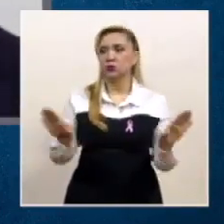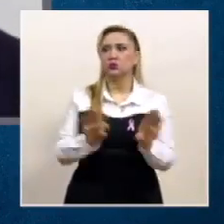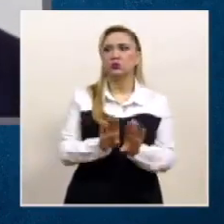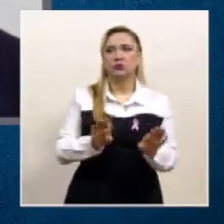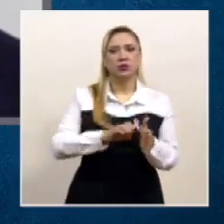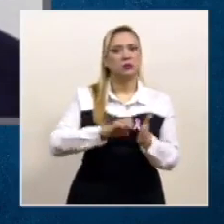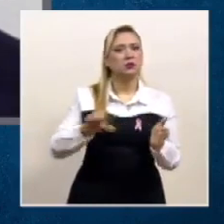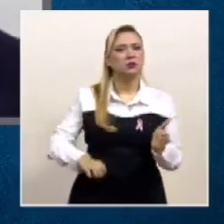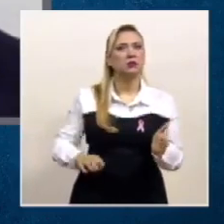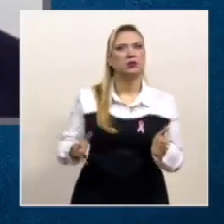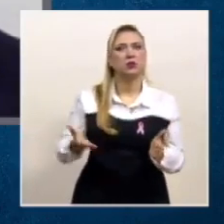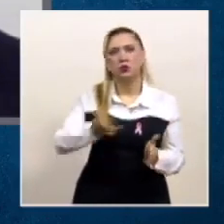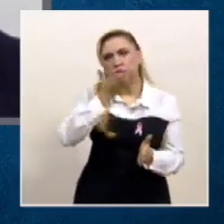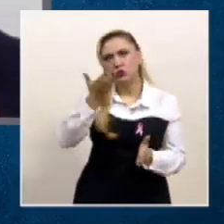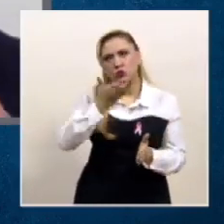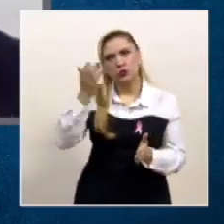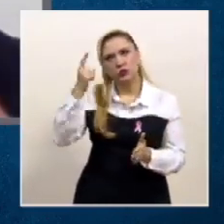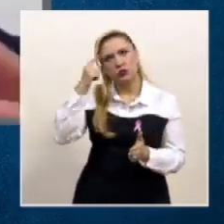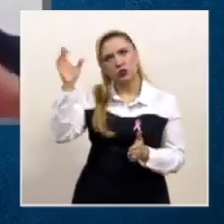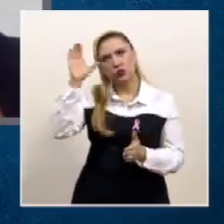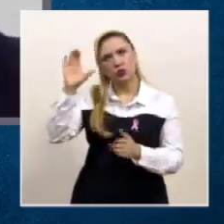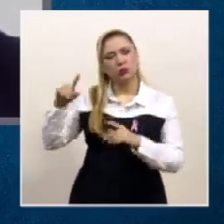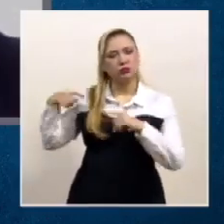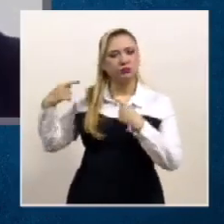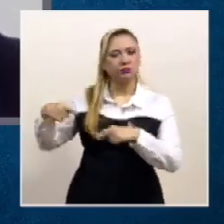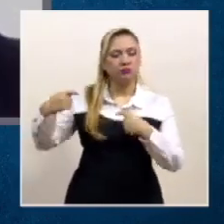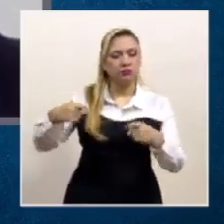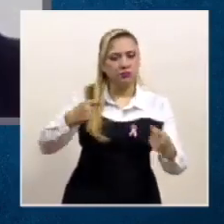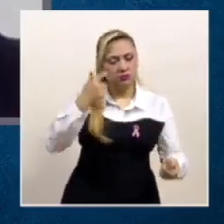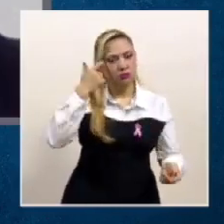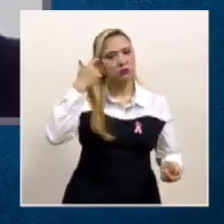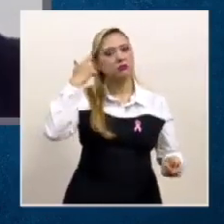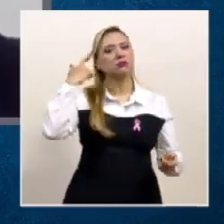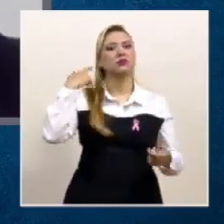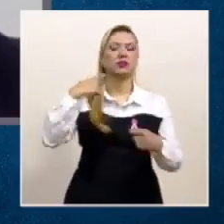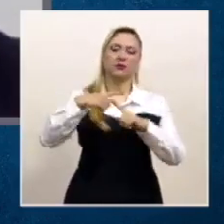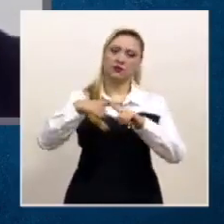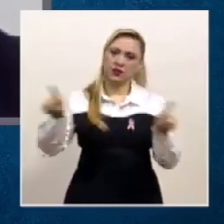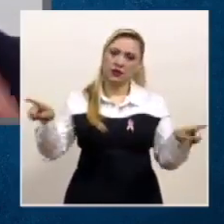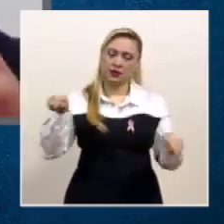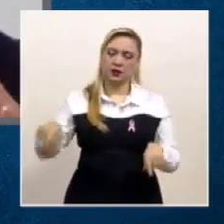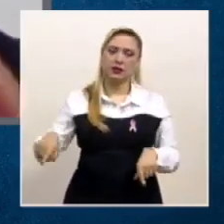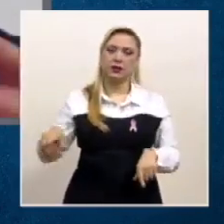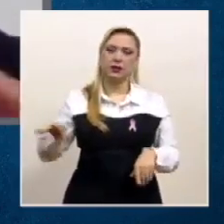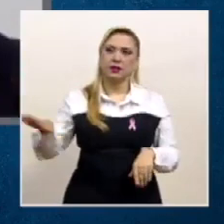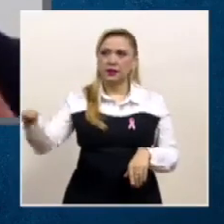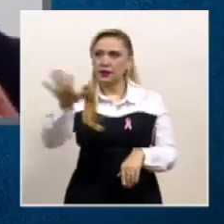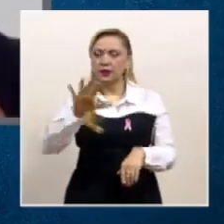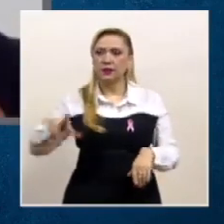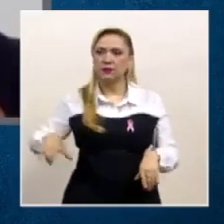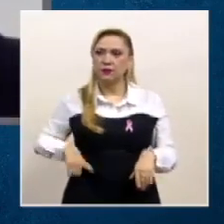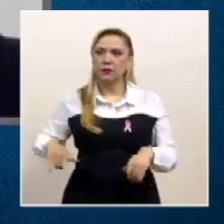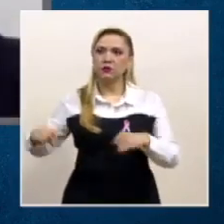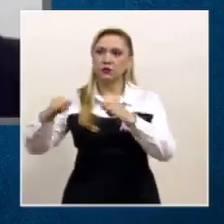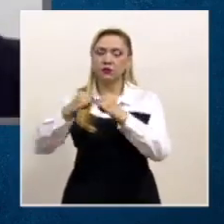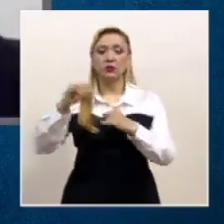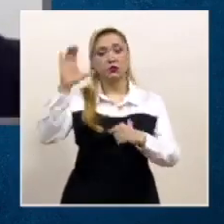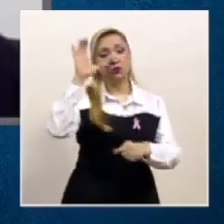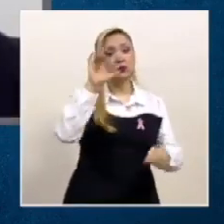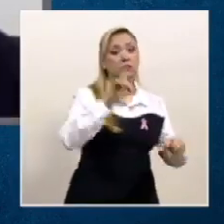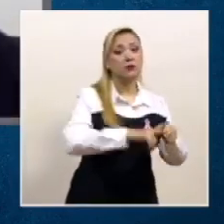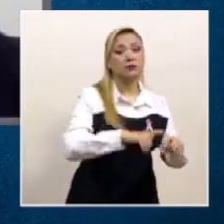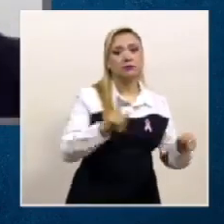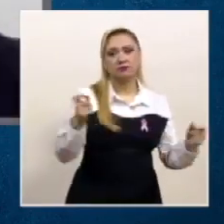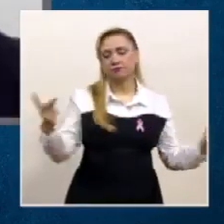culturales? Creo que son dos aproximaciones distintas, la institucional y la cultural, pero que creo que tienen que ir de la mano, digamos, para